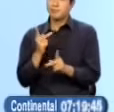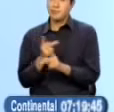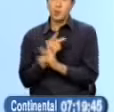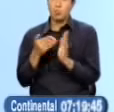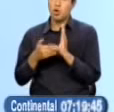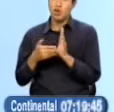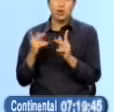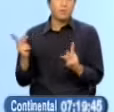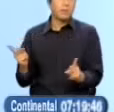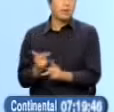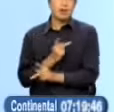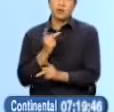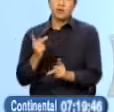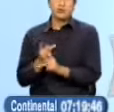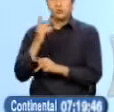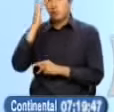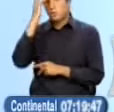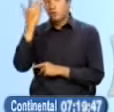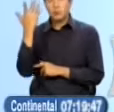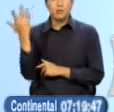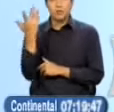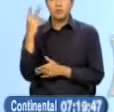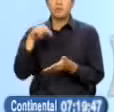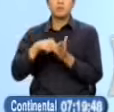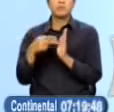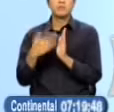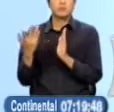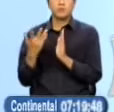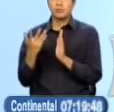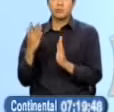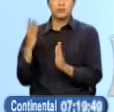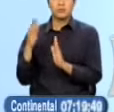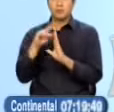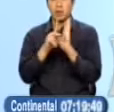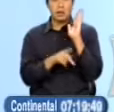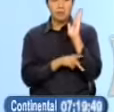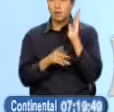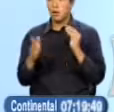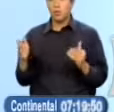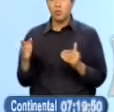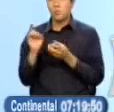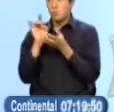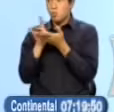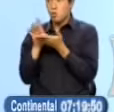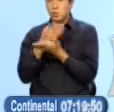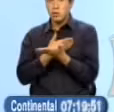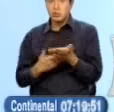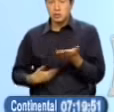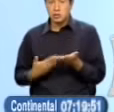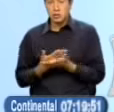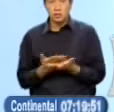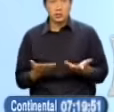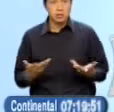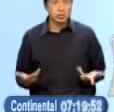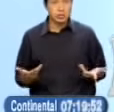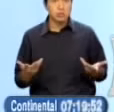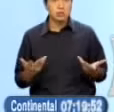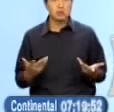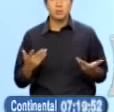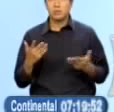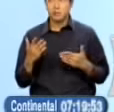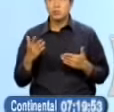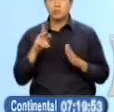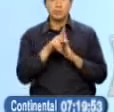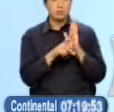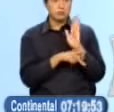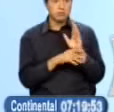prácticamente no sólo se consolida un golpe parlamentario sino simbólicamente lo que muestra es que los golpes